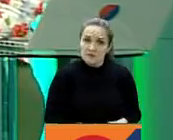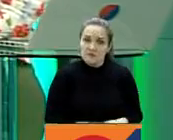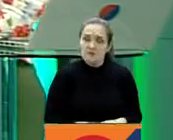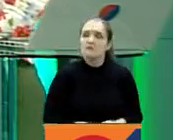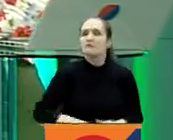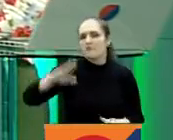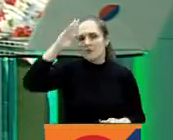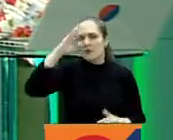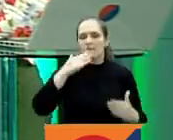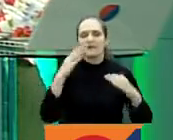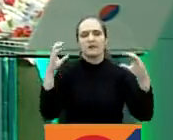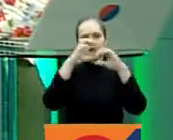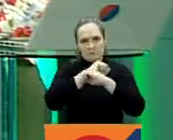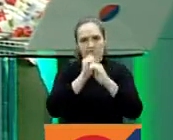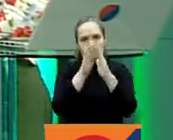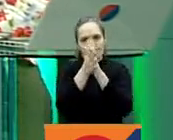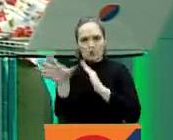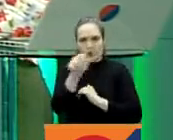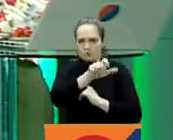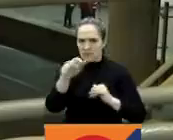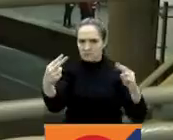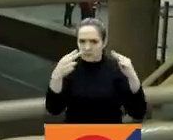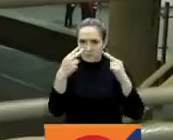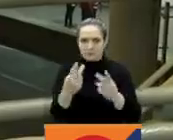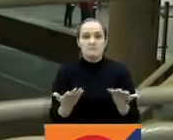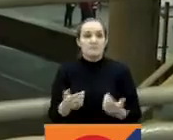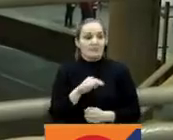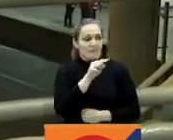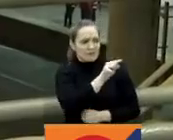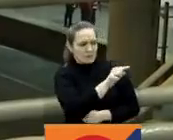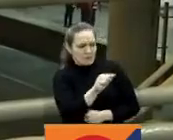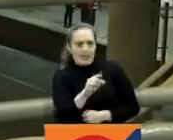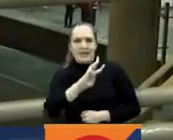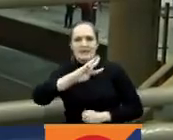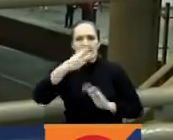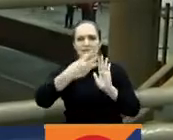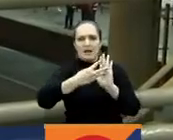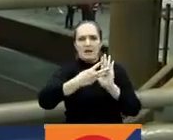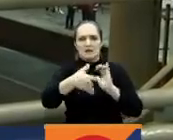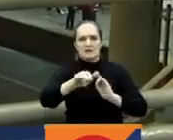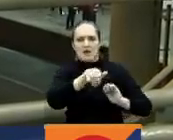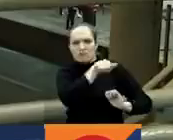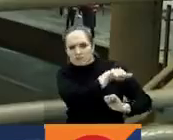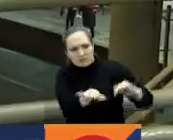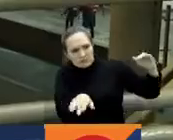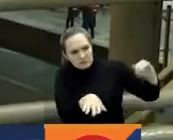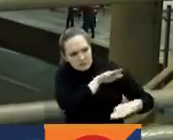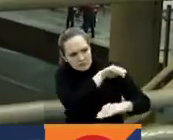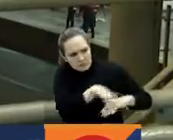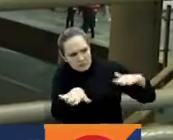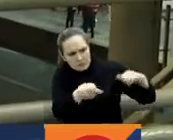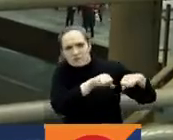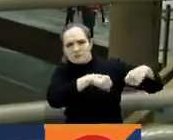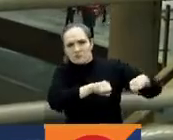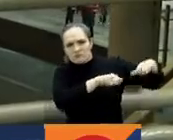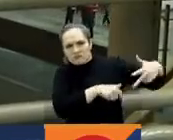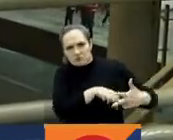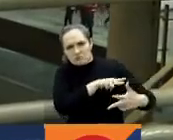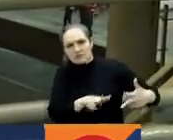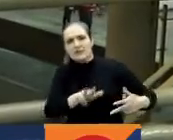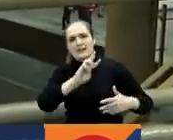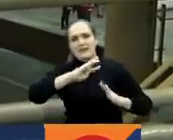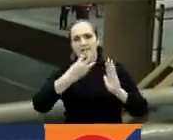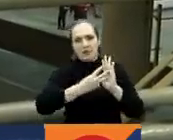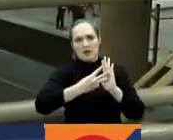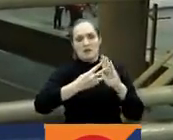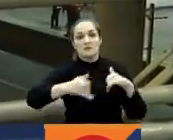Hola Alina, muy buenas noches para usted y para todos los televidentes. Pues son 3.000 vehículos los que han ingresado por este corredor vial de la capital colombiana. Un buen